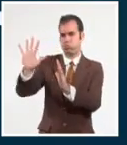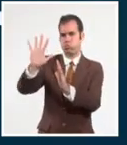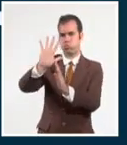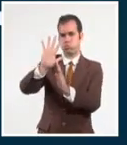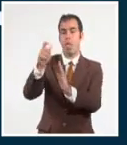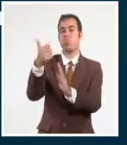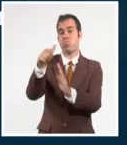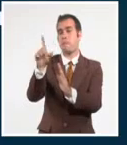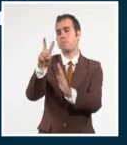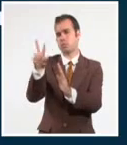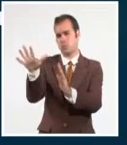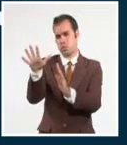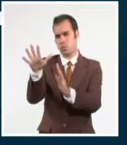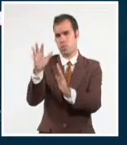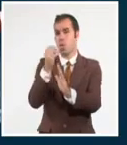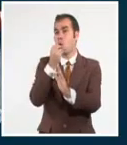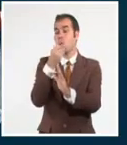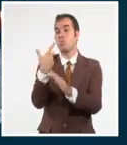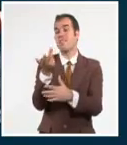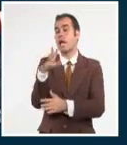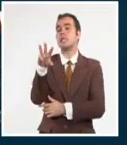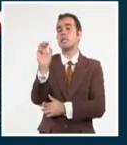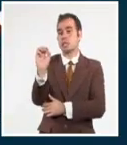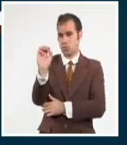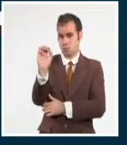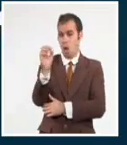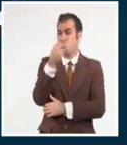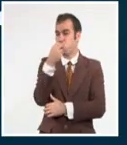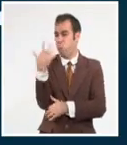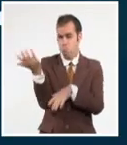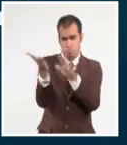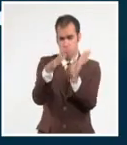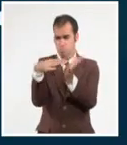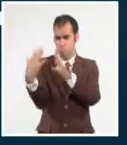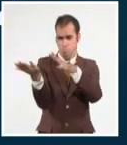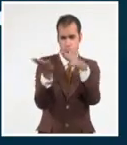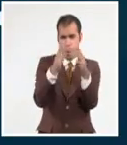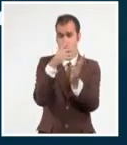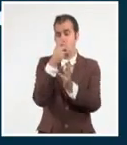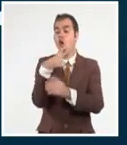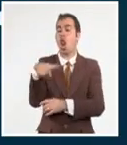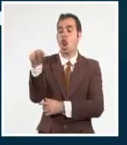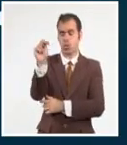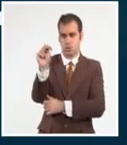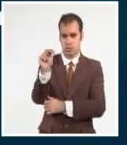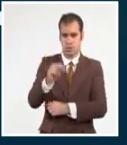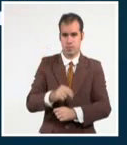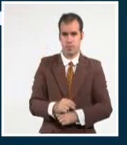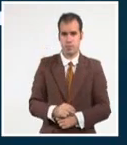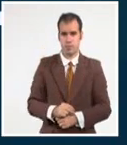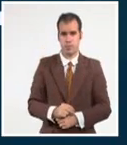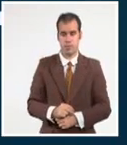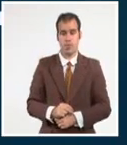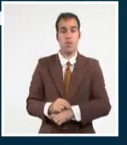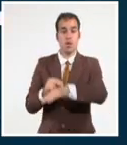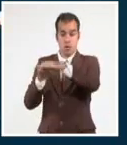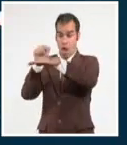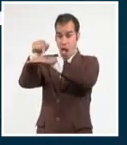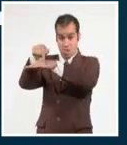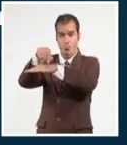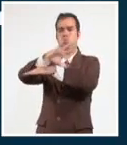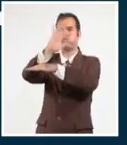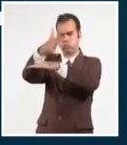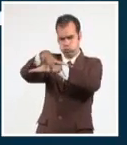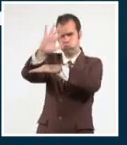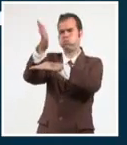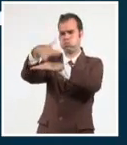hora que llegarán a 30 kilómetros por hora con rachas superiores en zonas de la costa norte. Habrá fuertes marejadas en la noche en